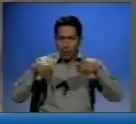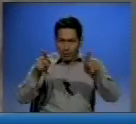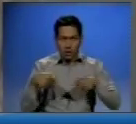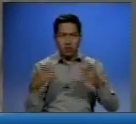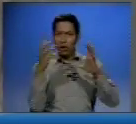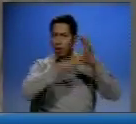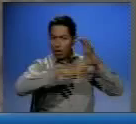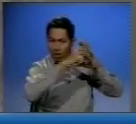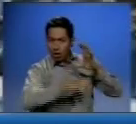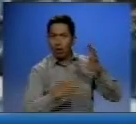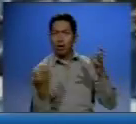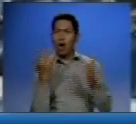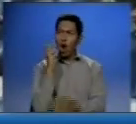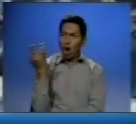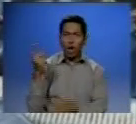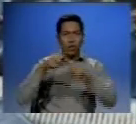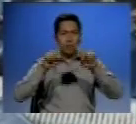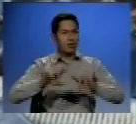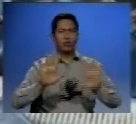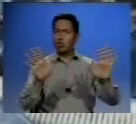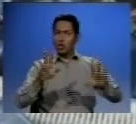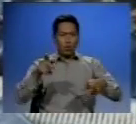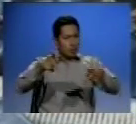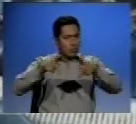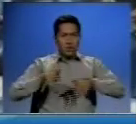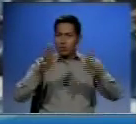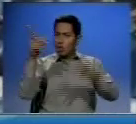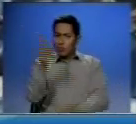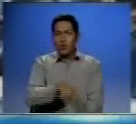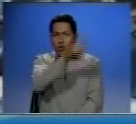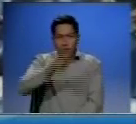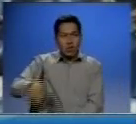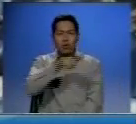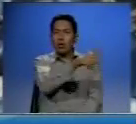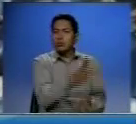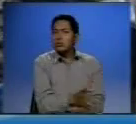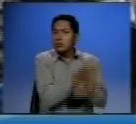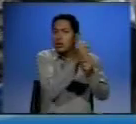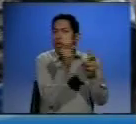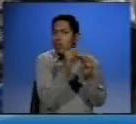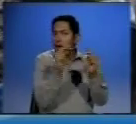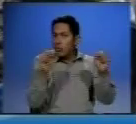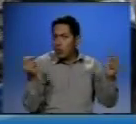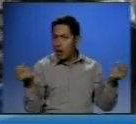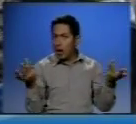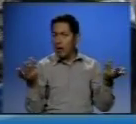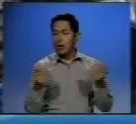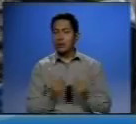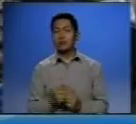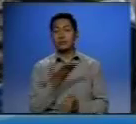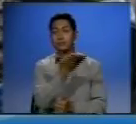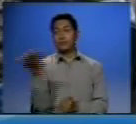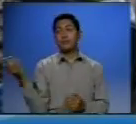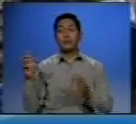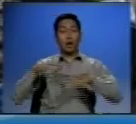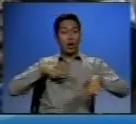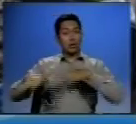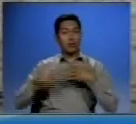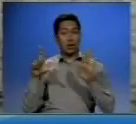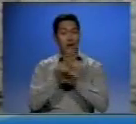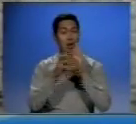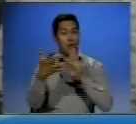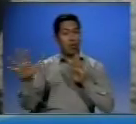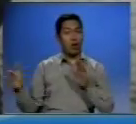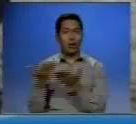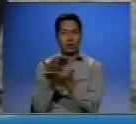ningún tipo de actividad minera. Mediante trabajos de inteligencia se logró determinar la realización de esta actividad ilícita y